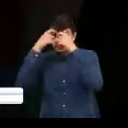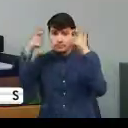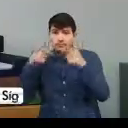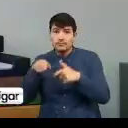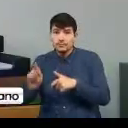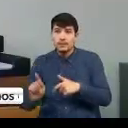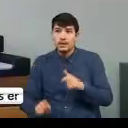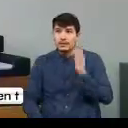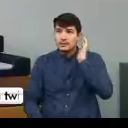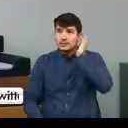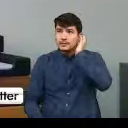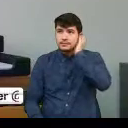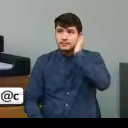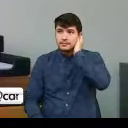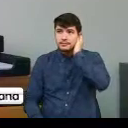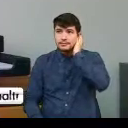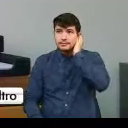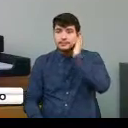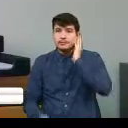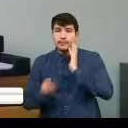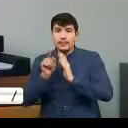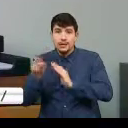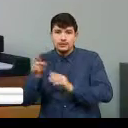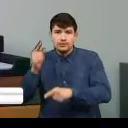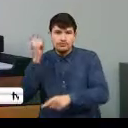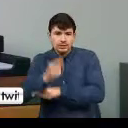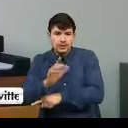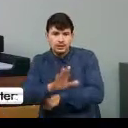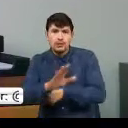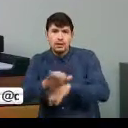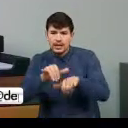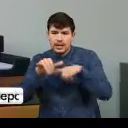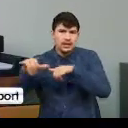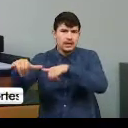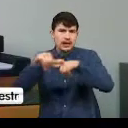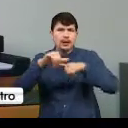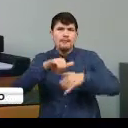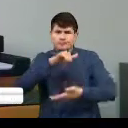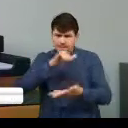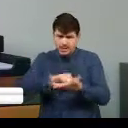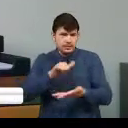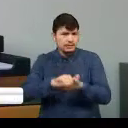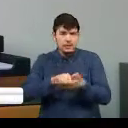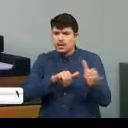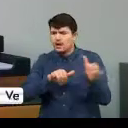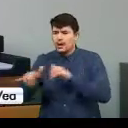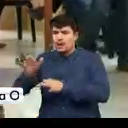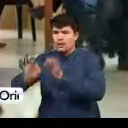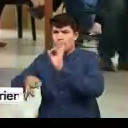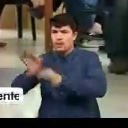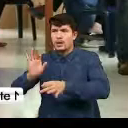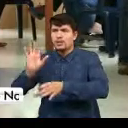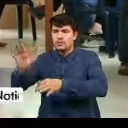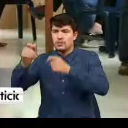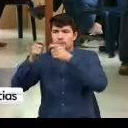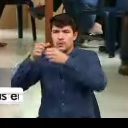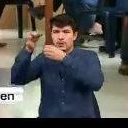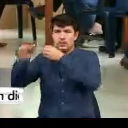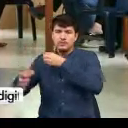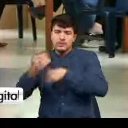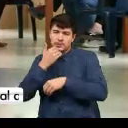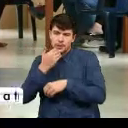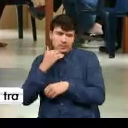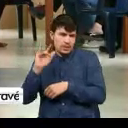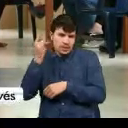juzgada. Sus fallos que son en equidad tienen la misma validez de un fallo de un juez municipal, por